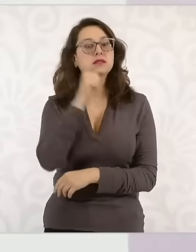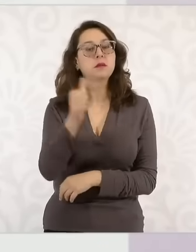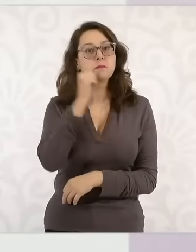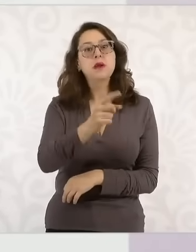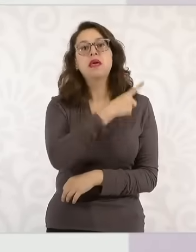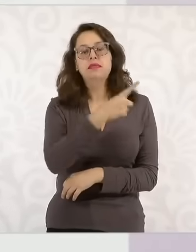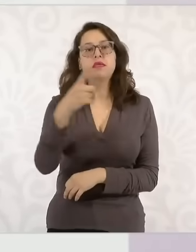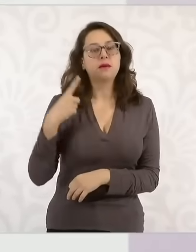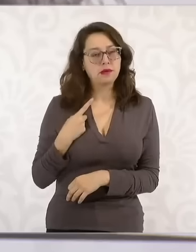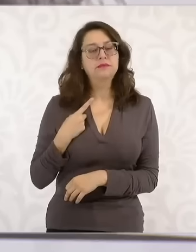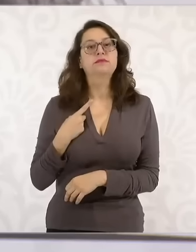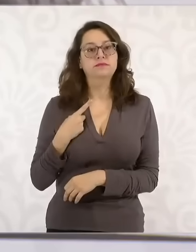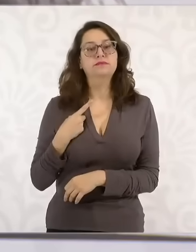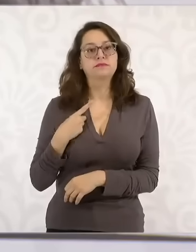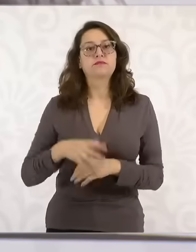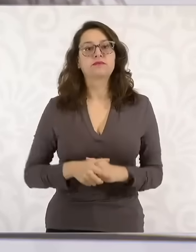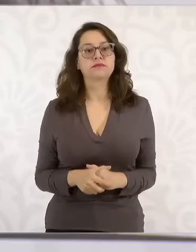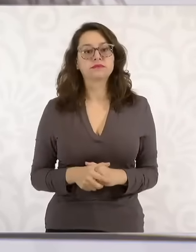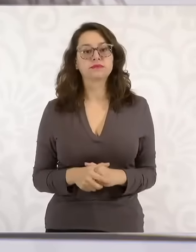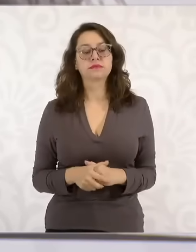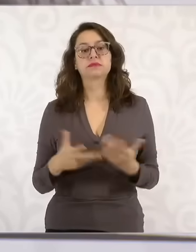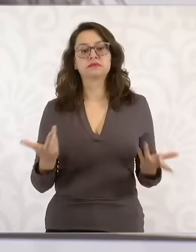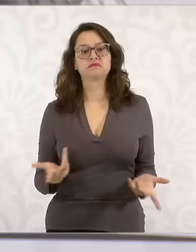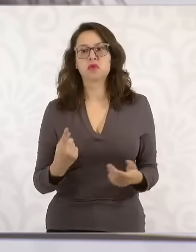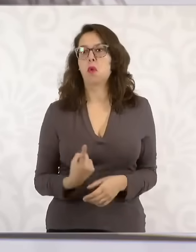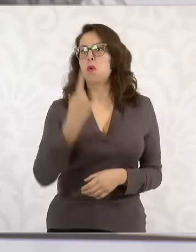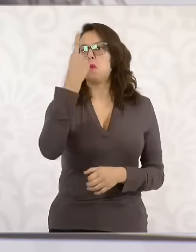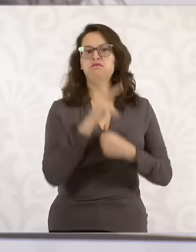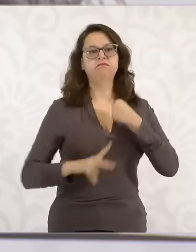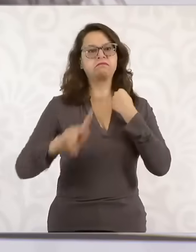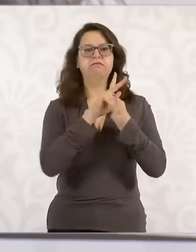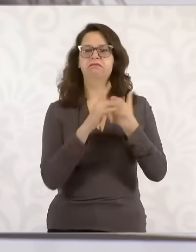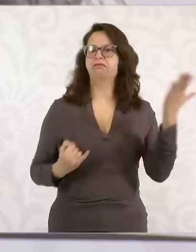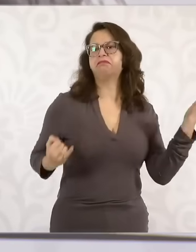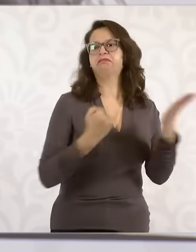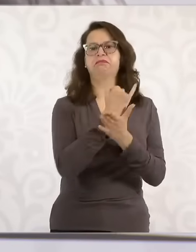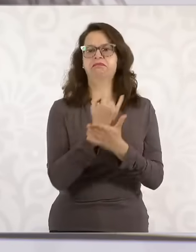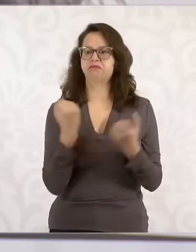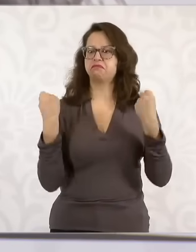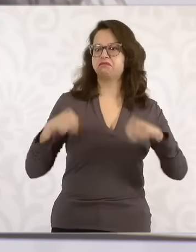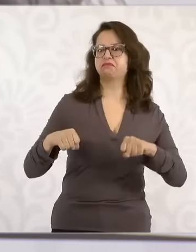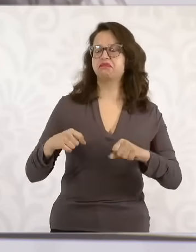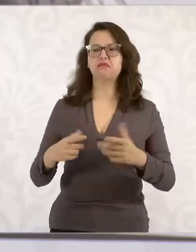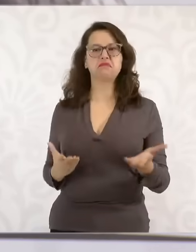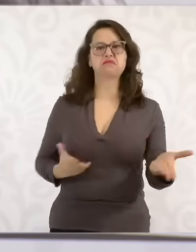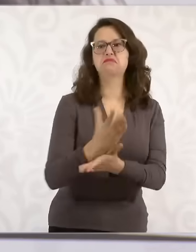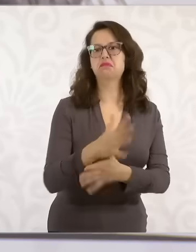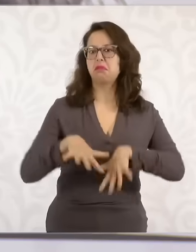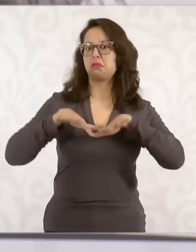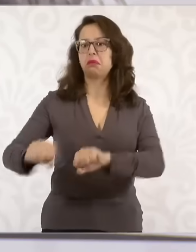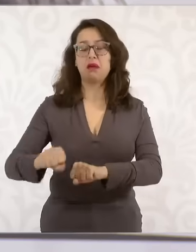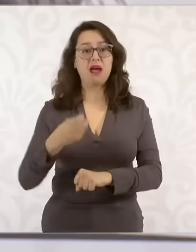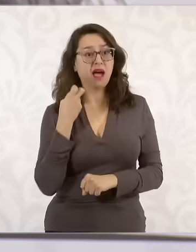sin excepciones. La acción unilateral, la invasión, no pueden ser la base de las